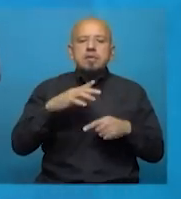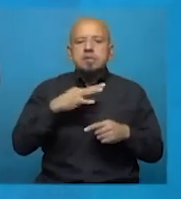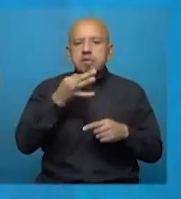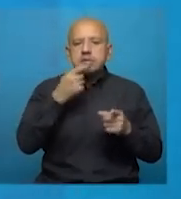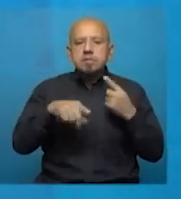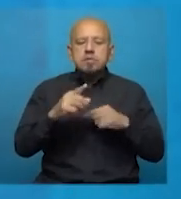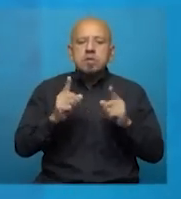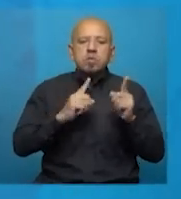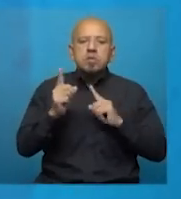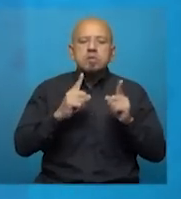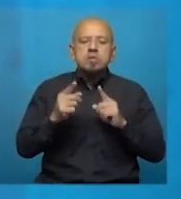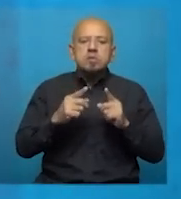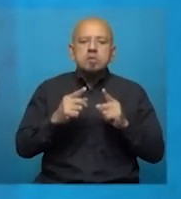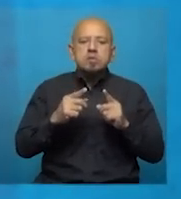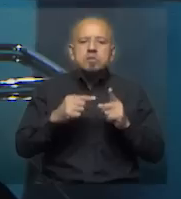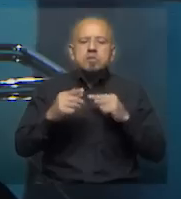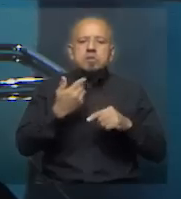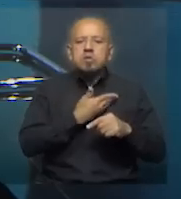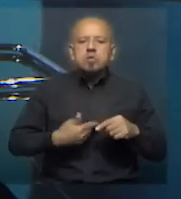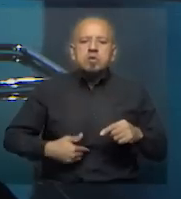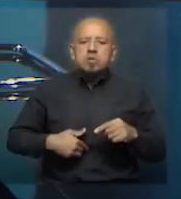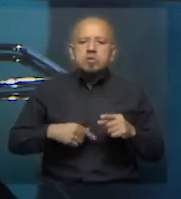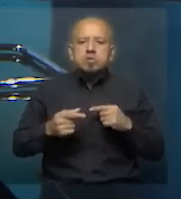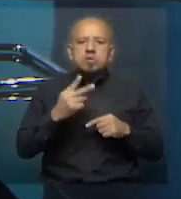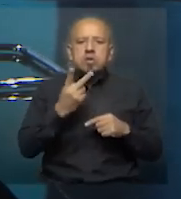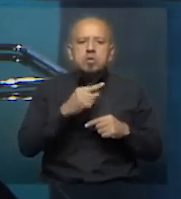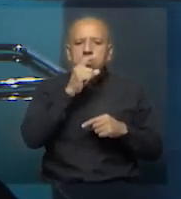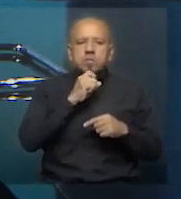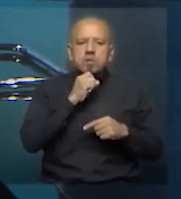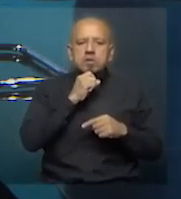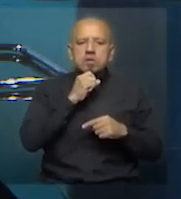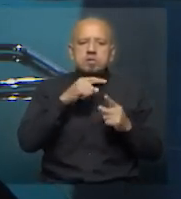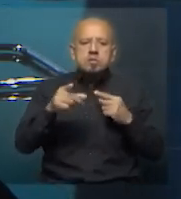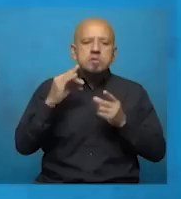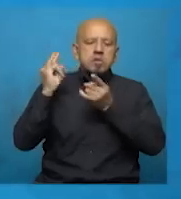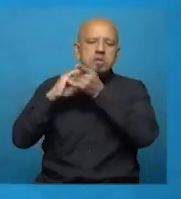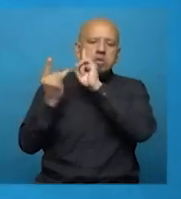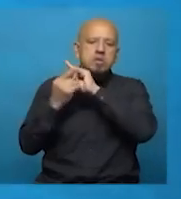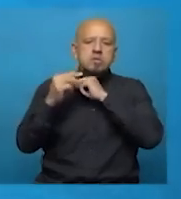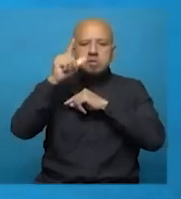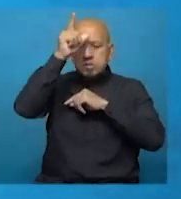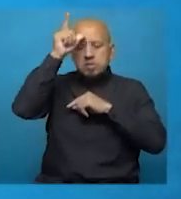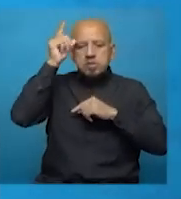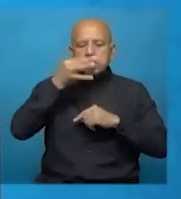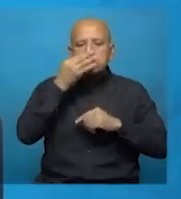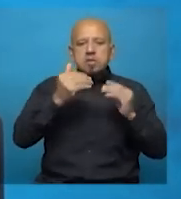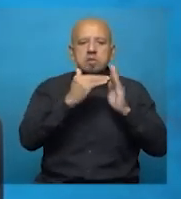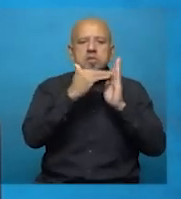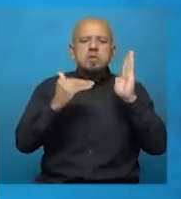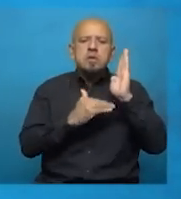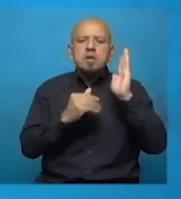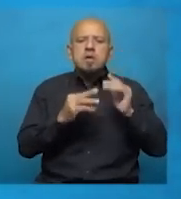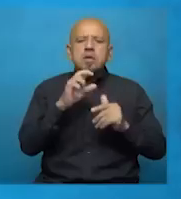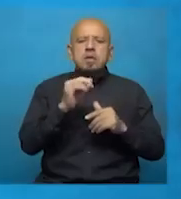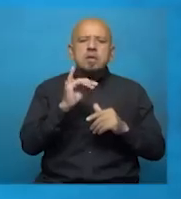algunos anuncios del gobierno. En ese sentido, el 2 de marzo, ante Asamblea General, el presidente de la Calle Pou mencionó la rebaja del IRPF, del